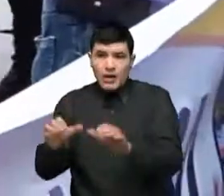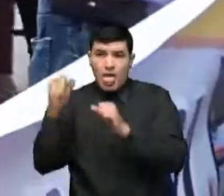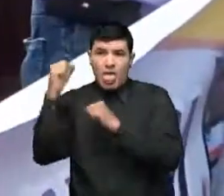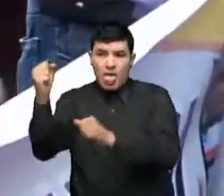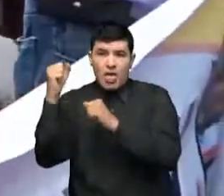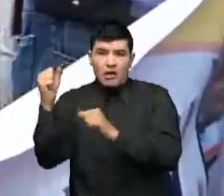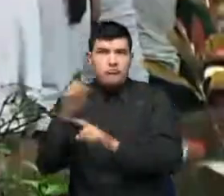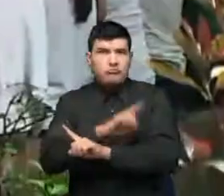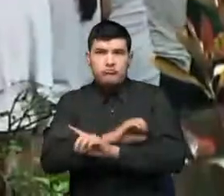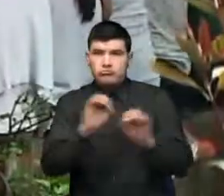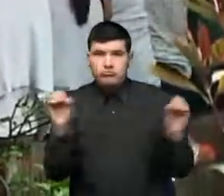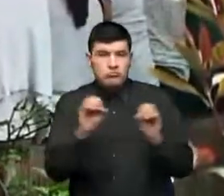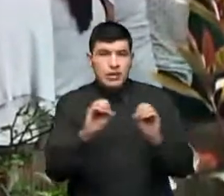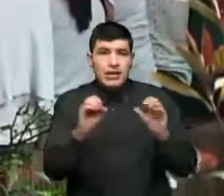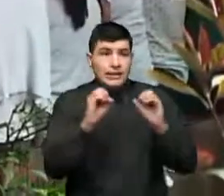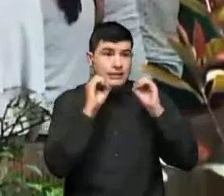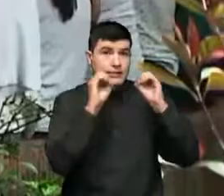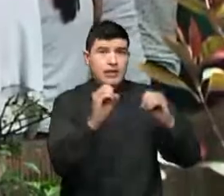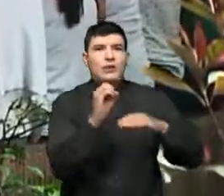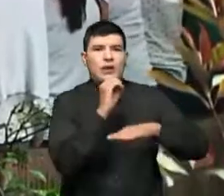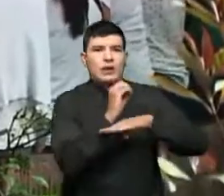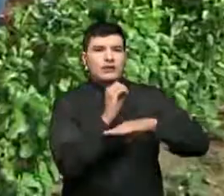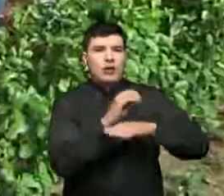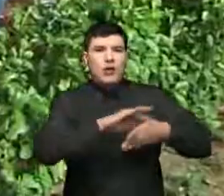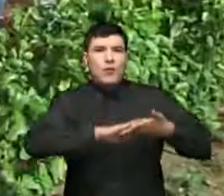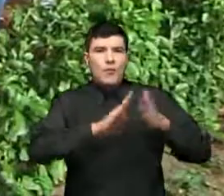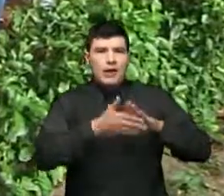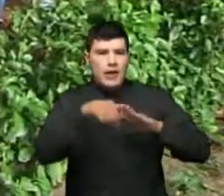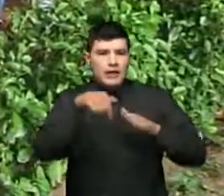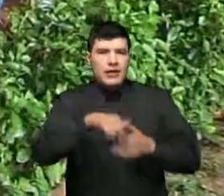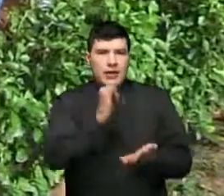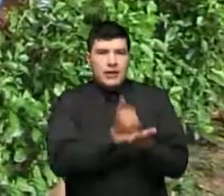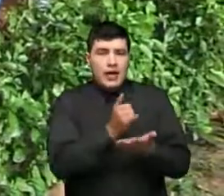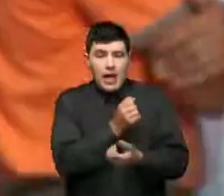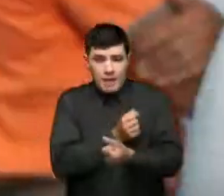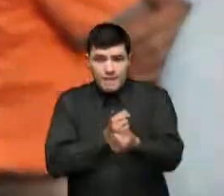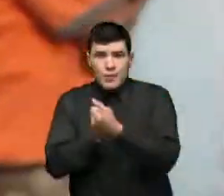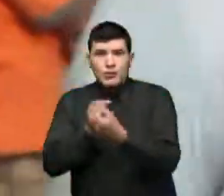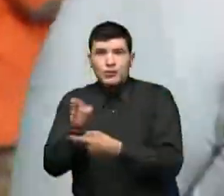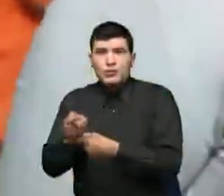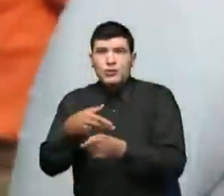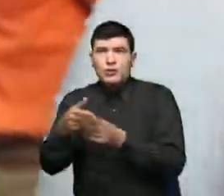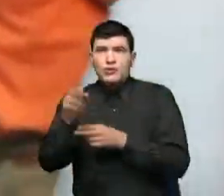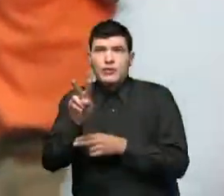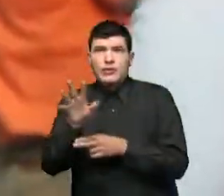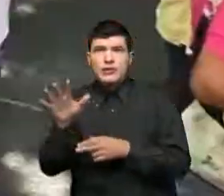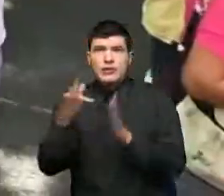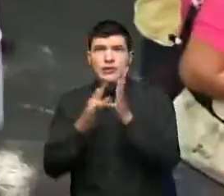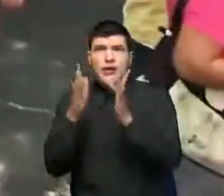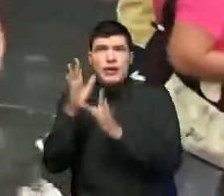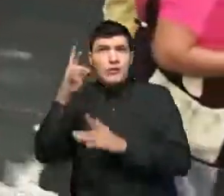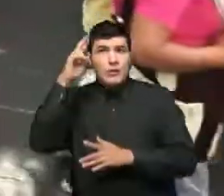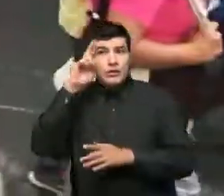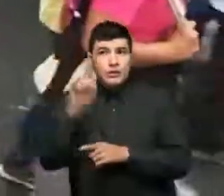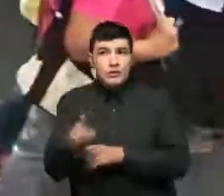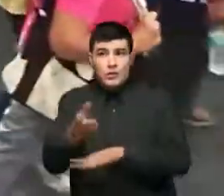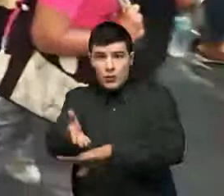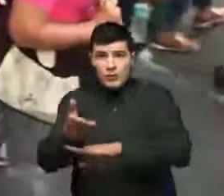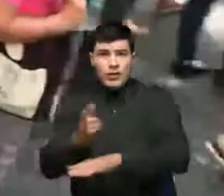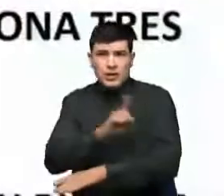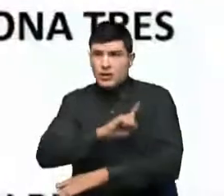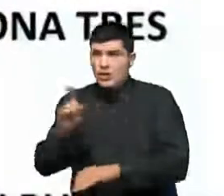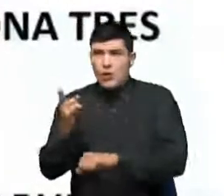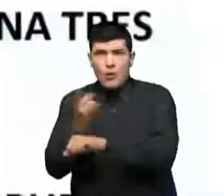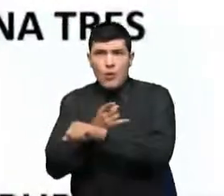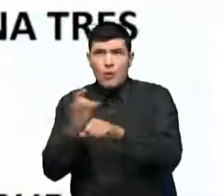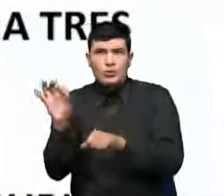Hasta ahora ninguna organización comunal en Colombia ha manifestado su apoyo al paro el 25 de abril. Por lo tanto, piden no utilizar ni el